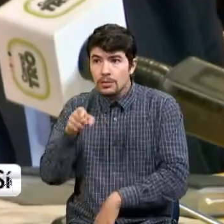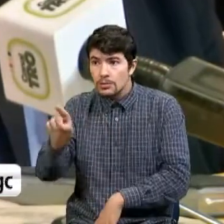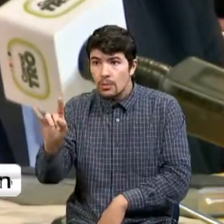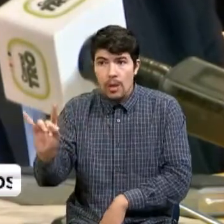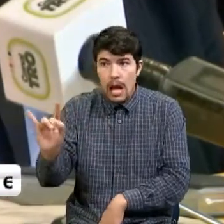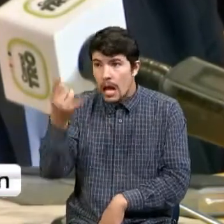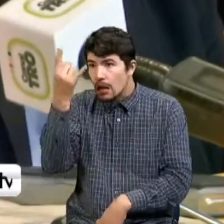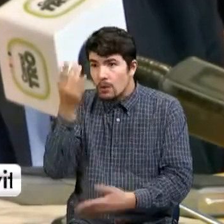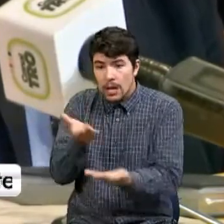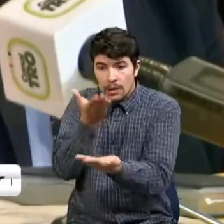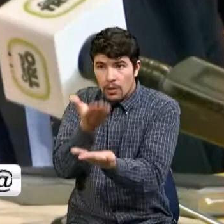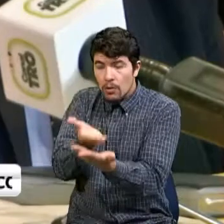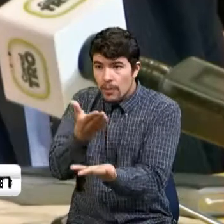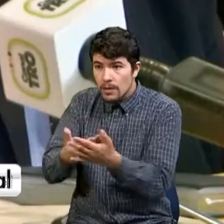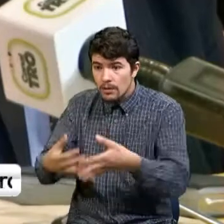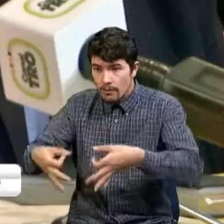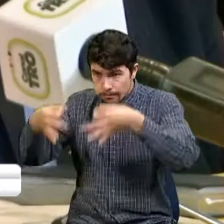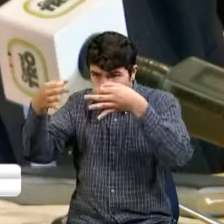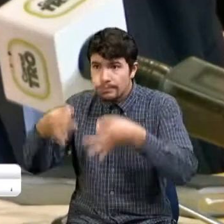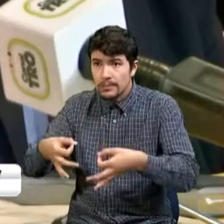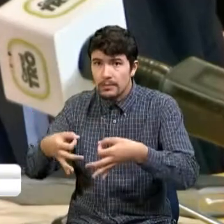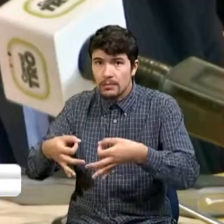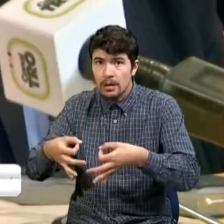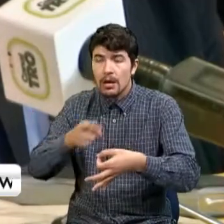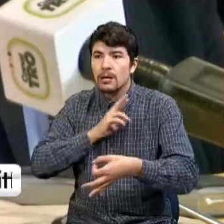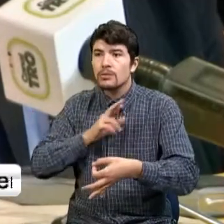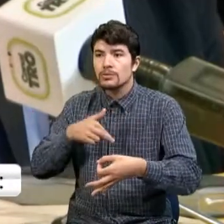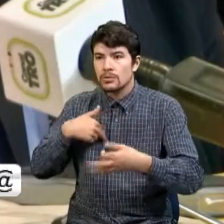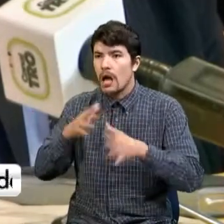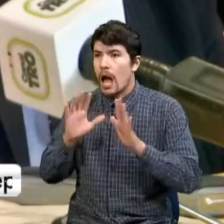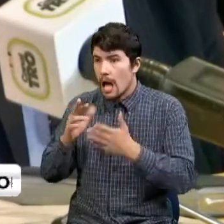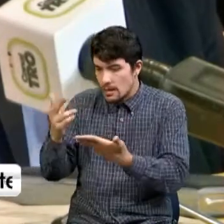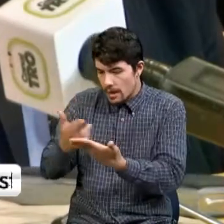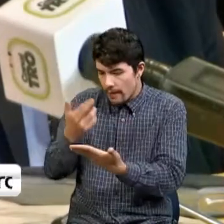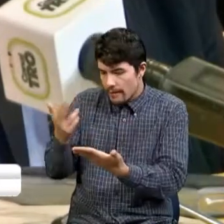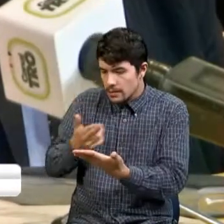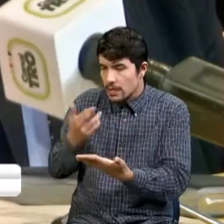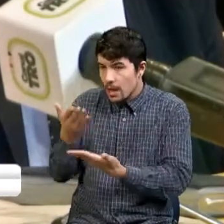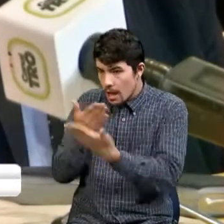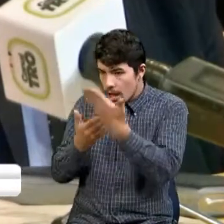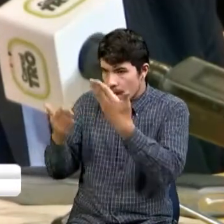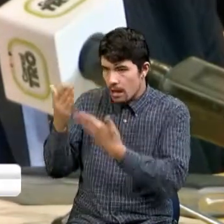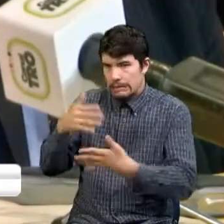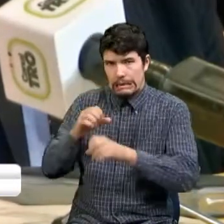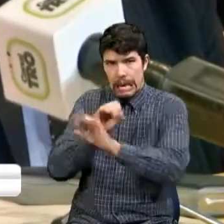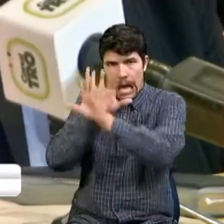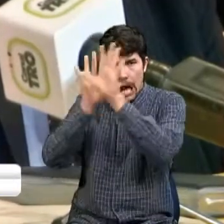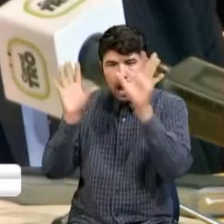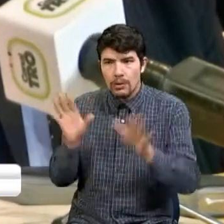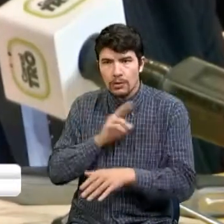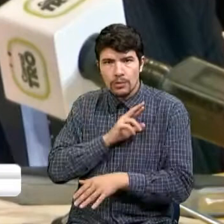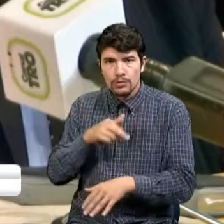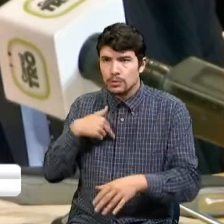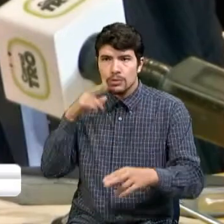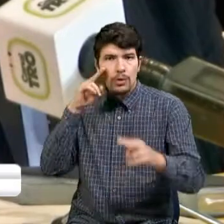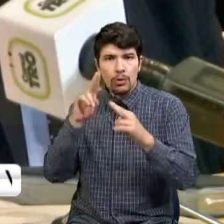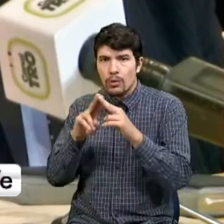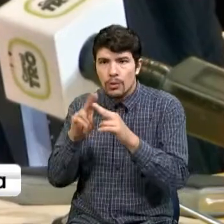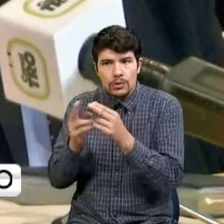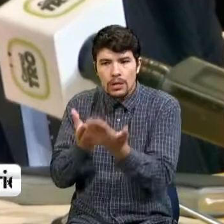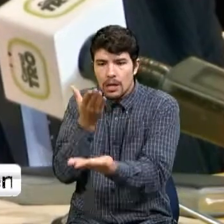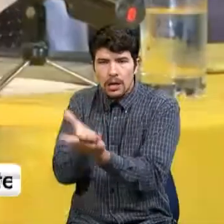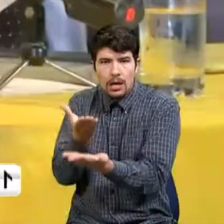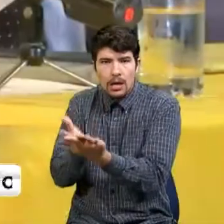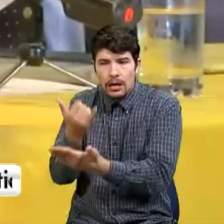argumento válido de peso nosotros lo revisamos porque ni más faltaba desconocer argumentos